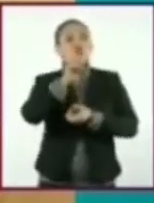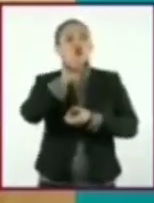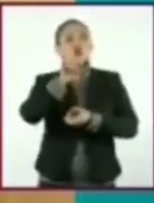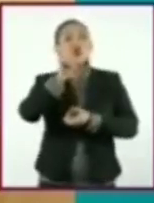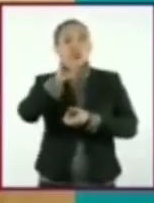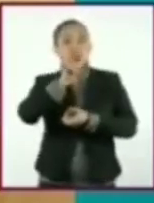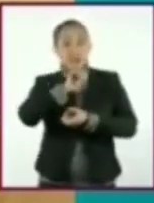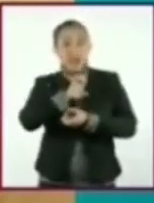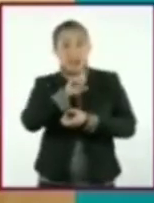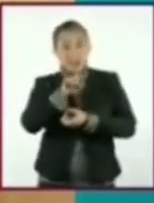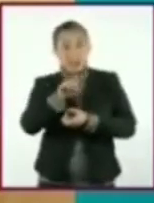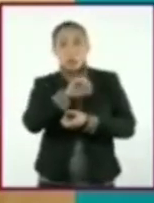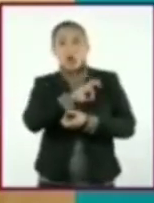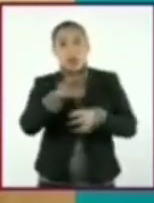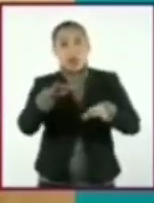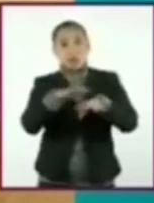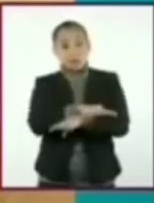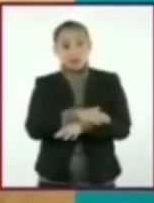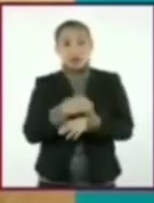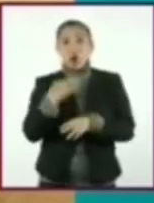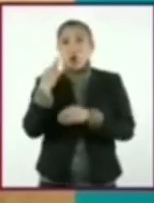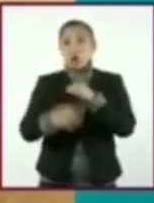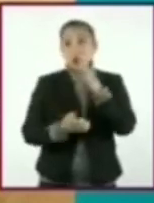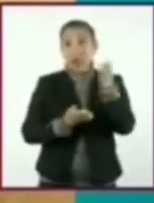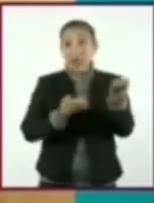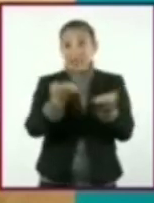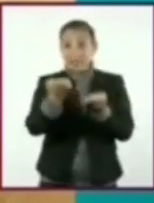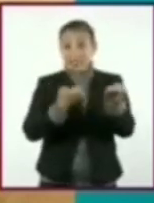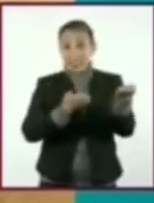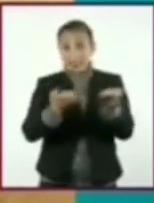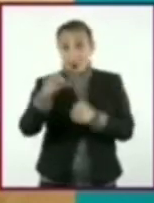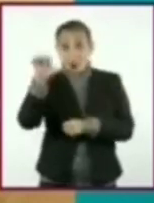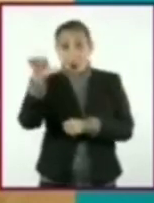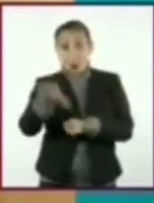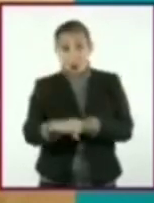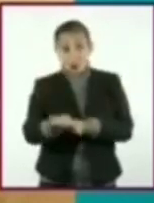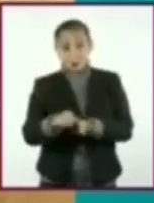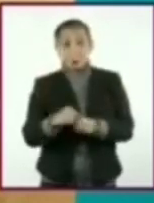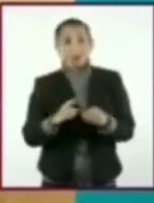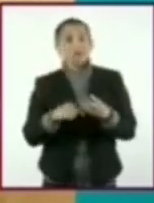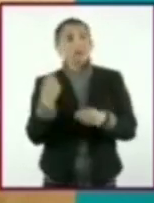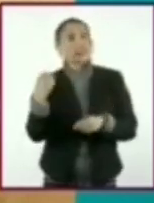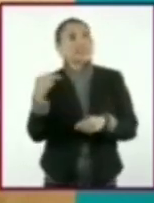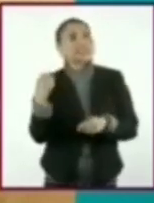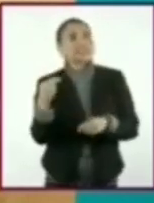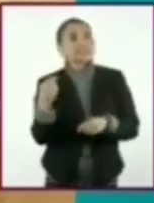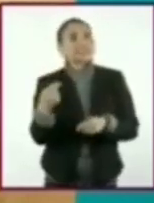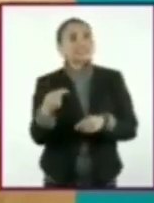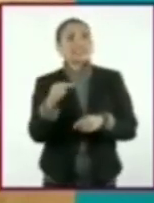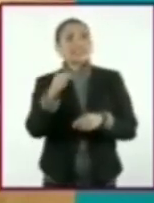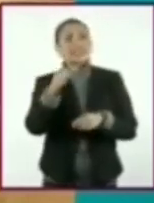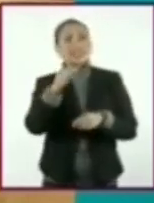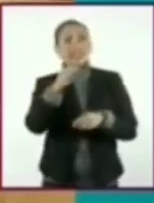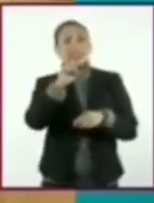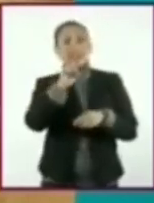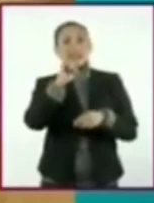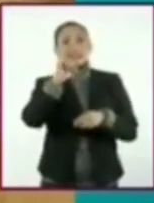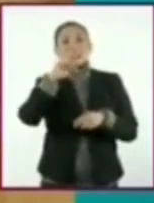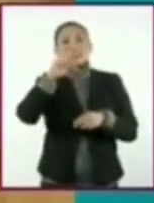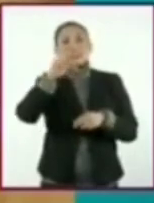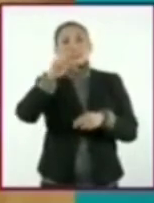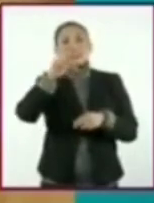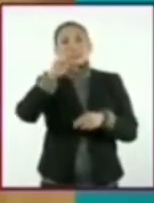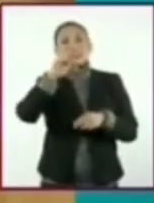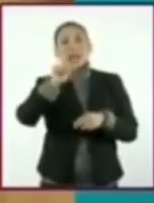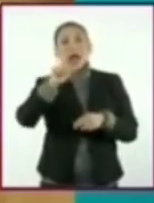de cambiar. El último ejercicio que vamos a realizar el día de hoy se llama Sitali Pranayama.